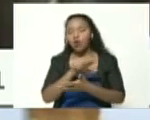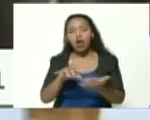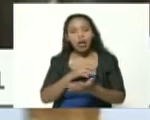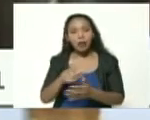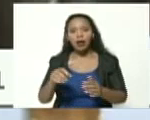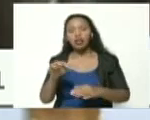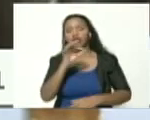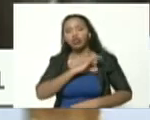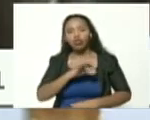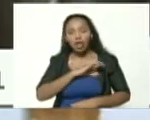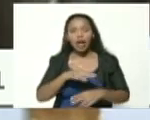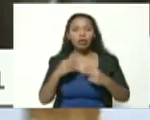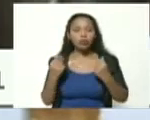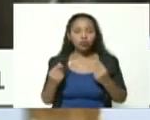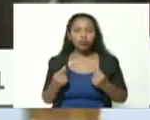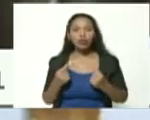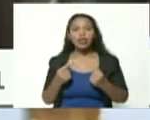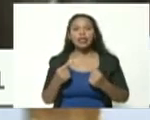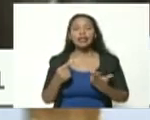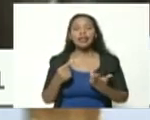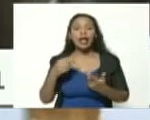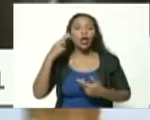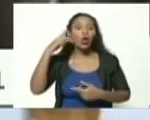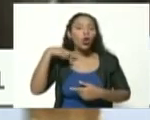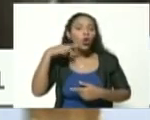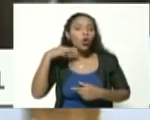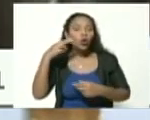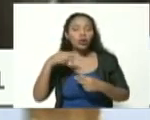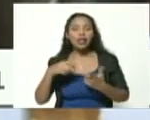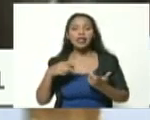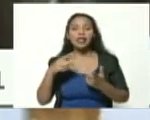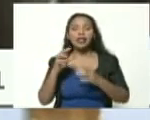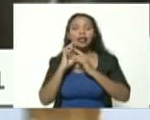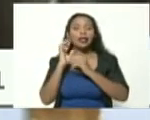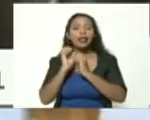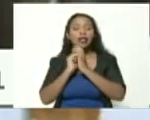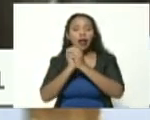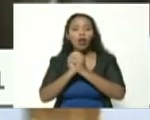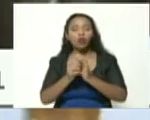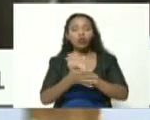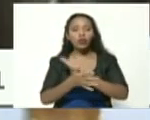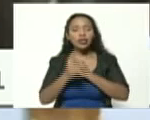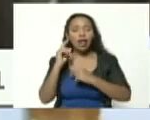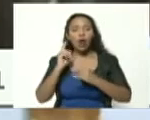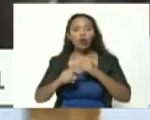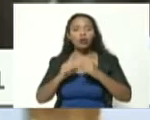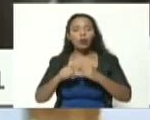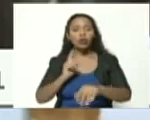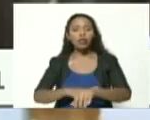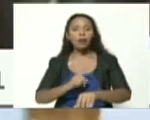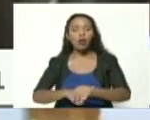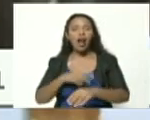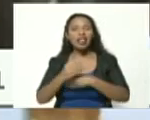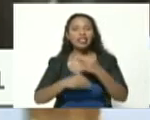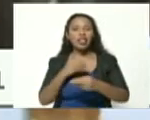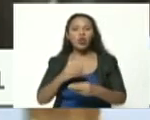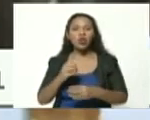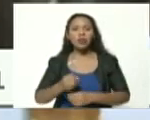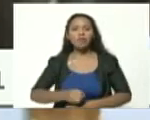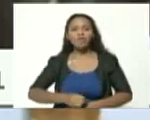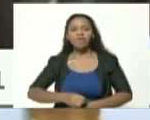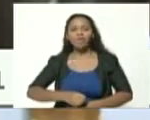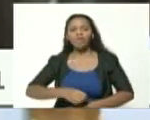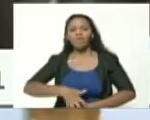social, étnico y religioso se han exacerbado en la última década, generando una especie de indignación